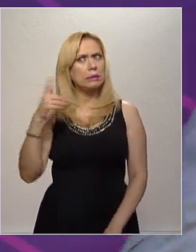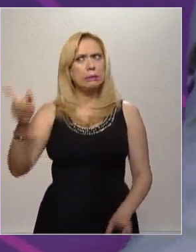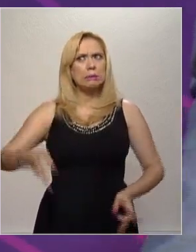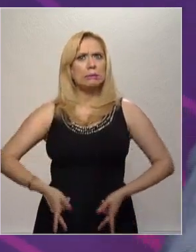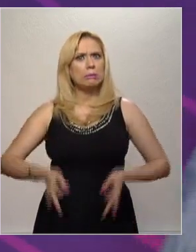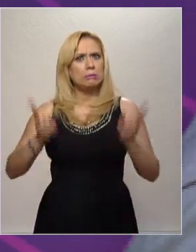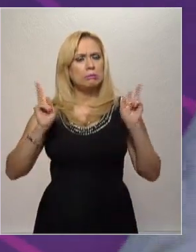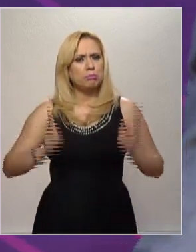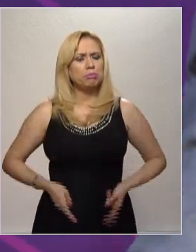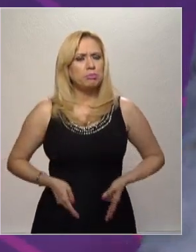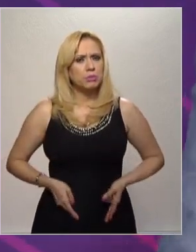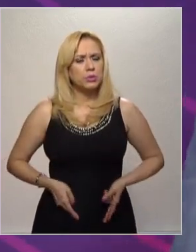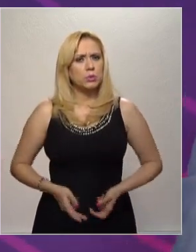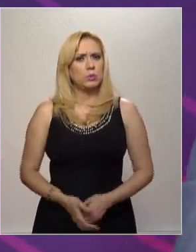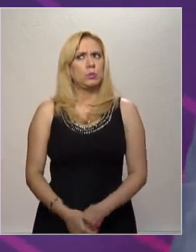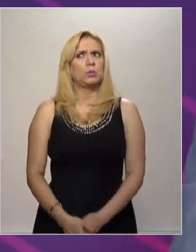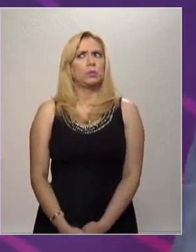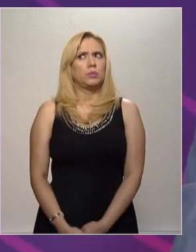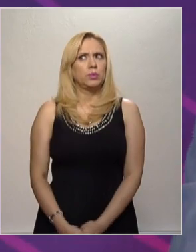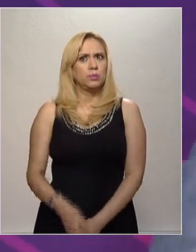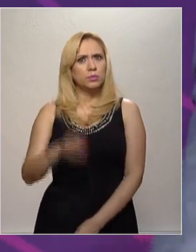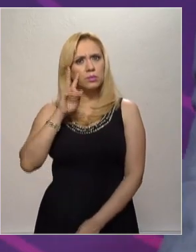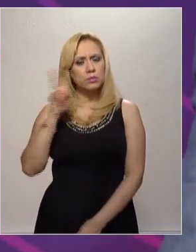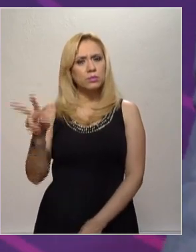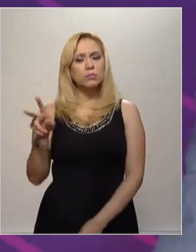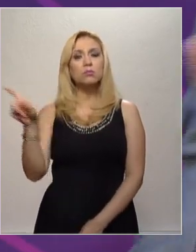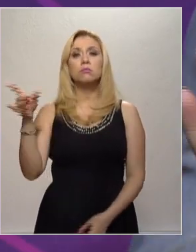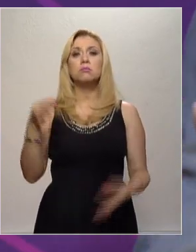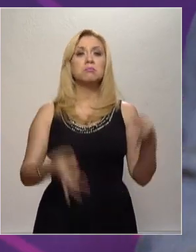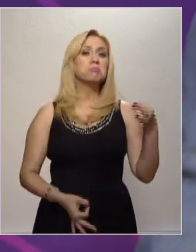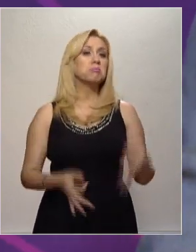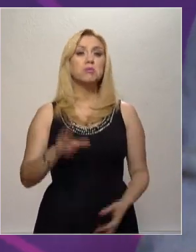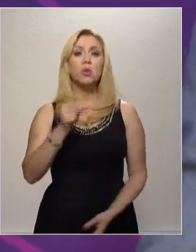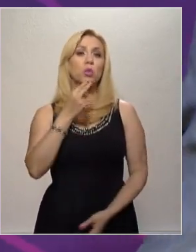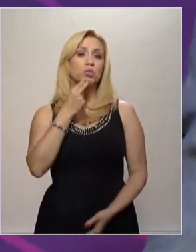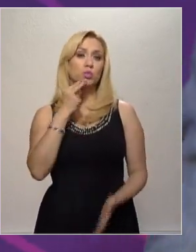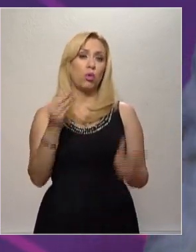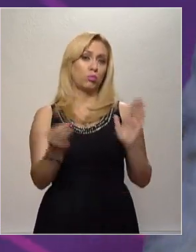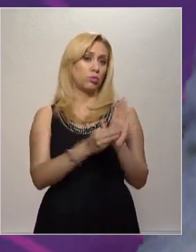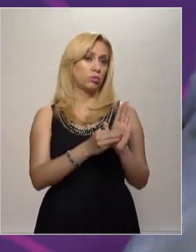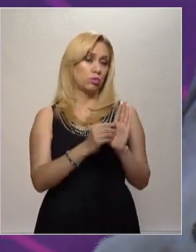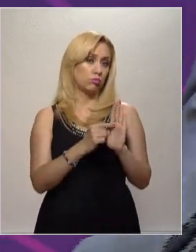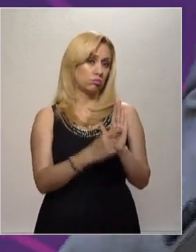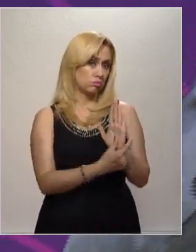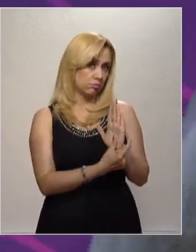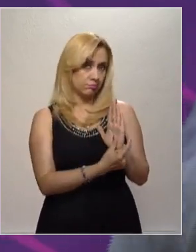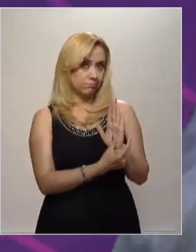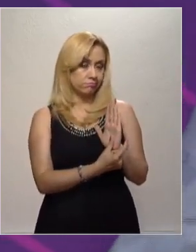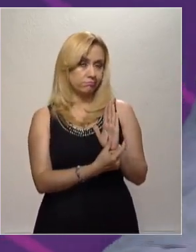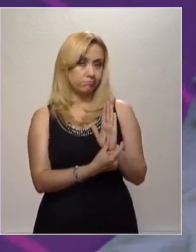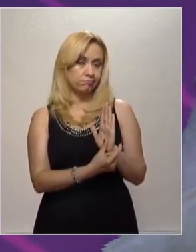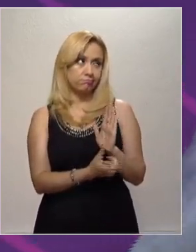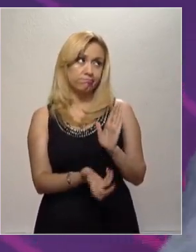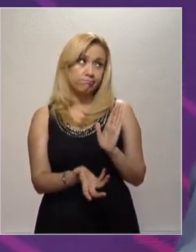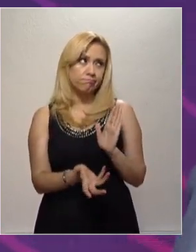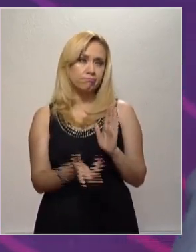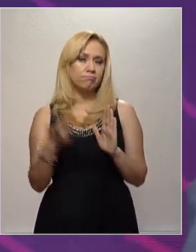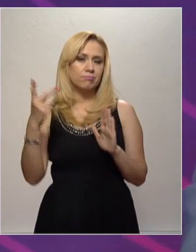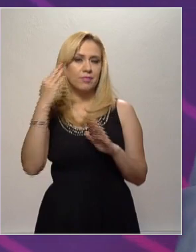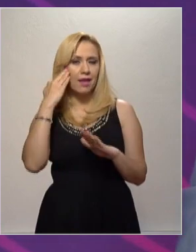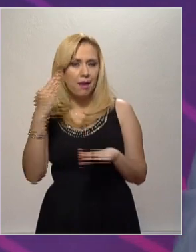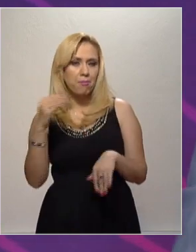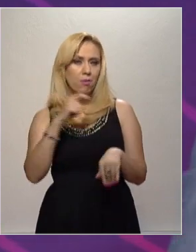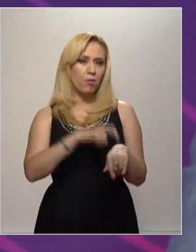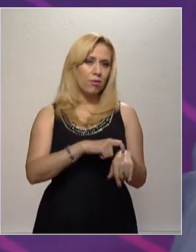un escenario típico de violencia obstétrica, y la Corte no usó el concepto. Digo, la Corte lleva sus tiempos, lleva sus